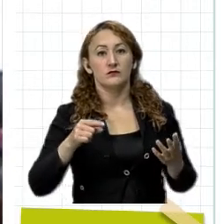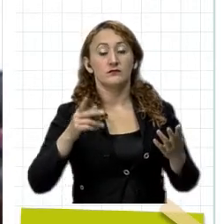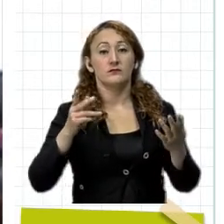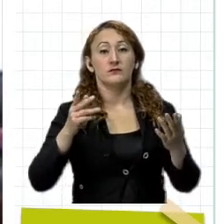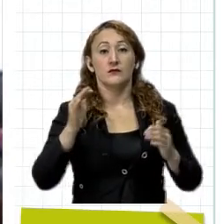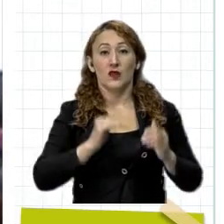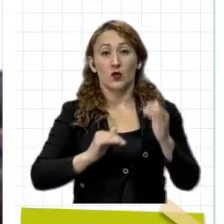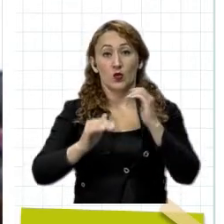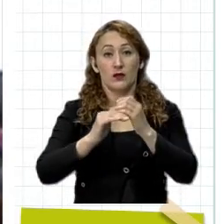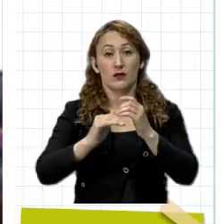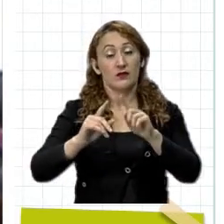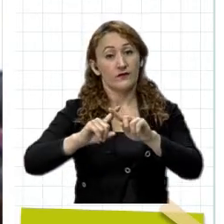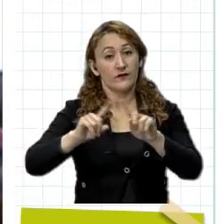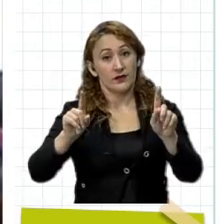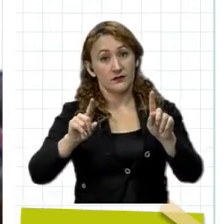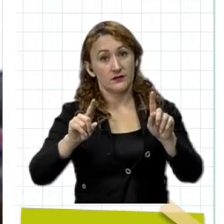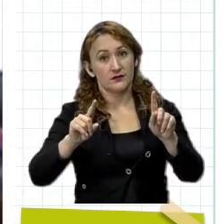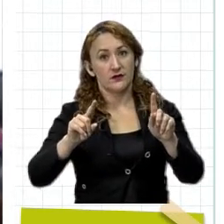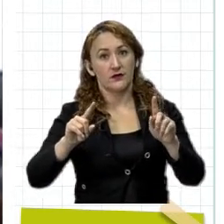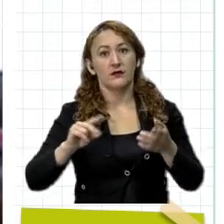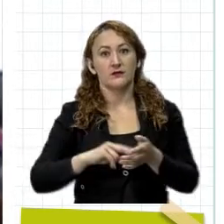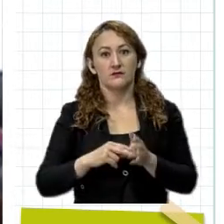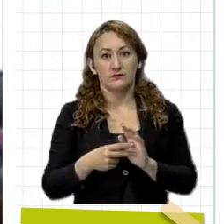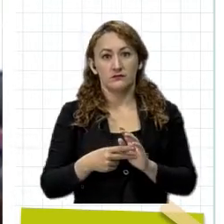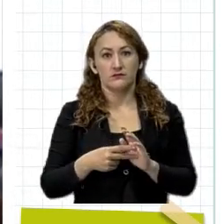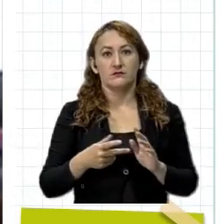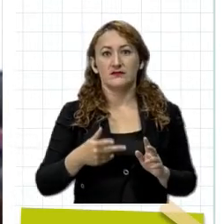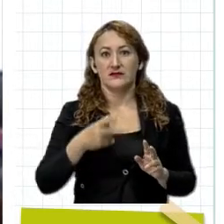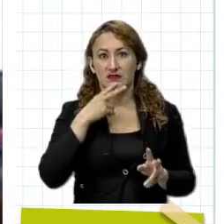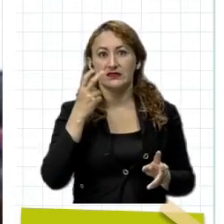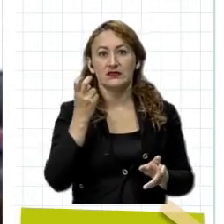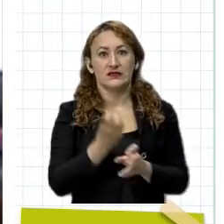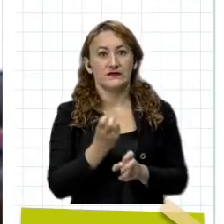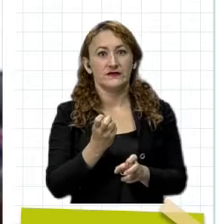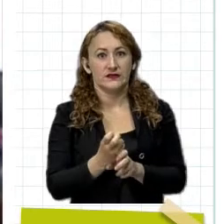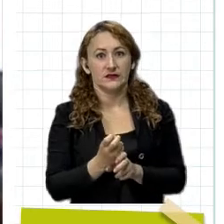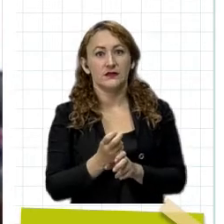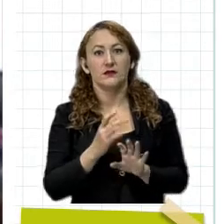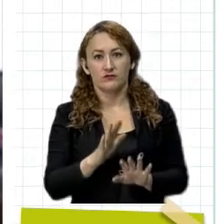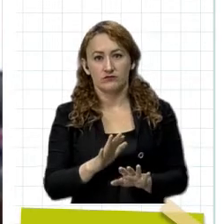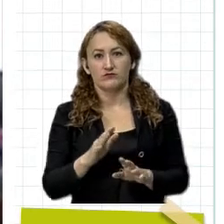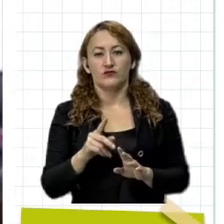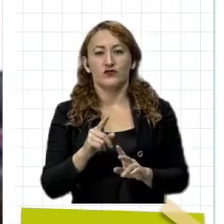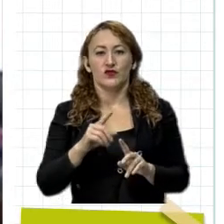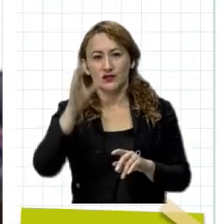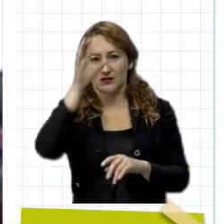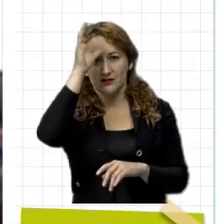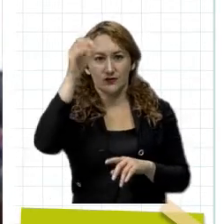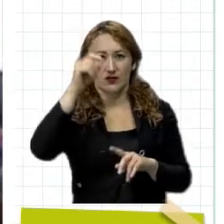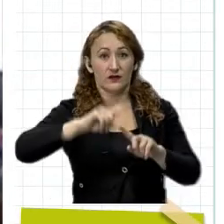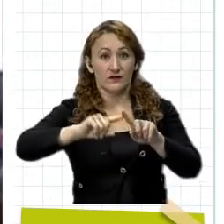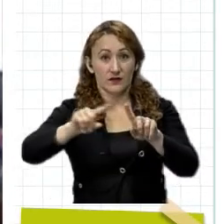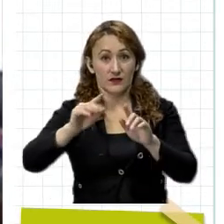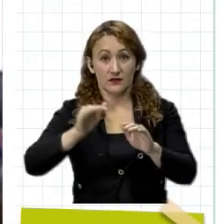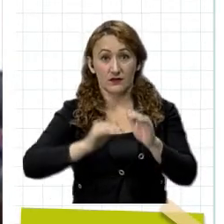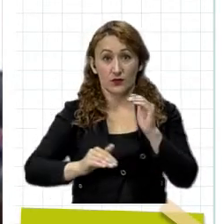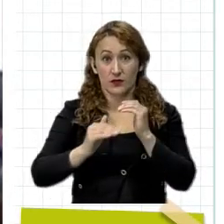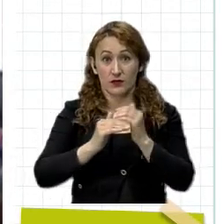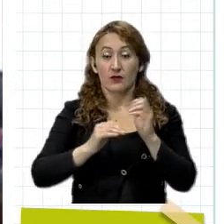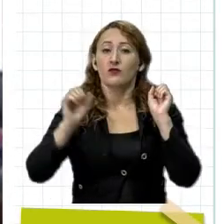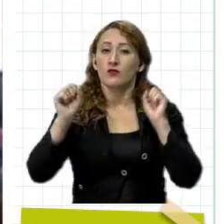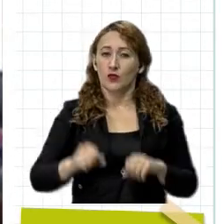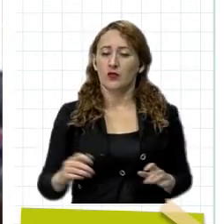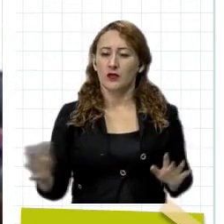y diferencia, que es una tarea muy compleja, ya que los conceptos de diferencia y de igualdad pueden